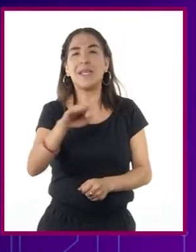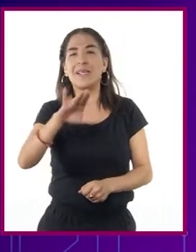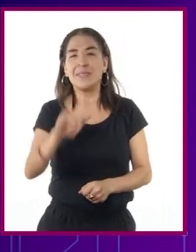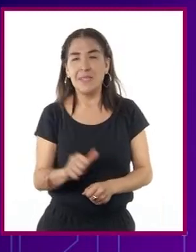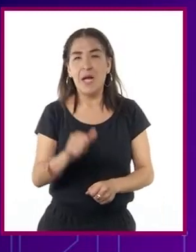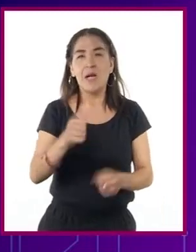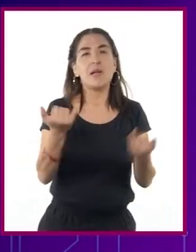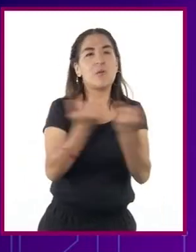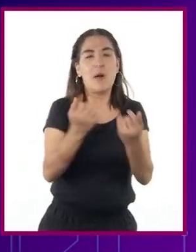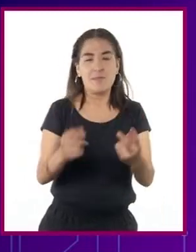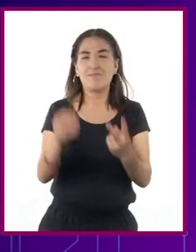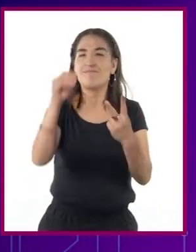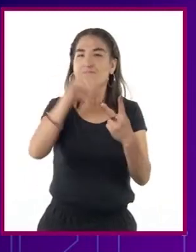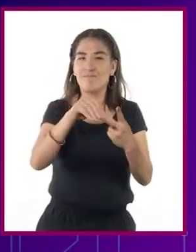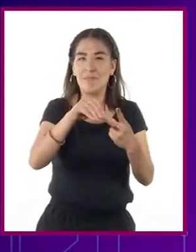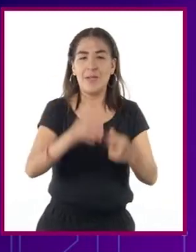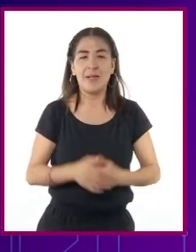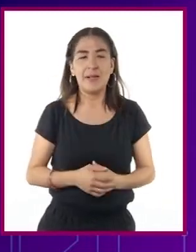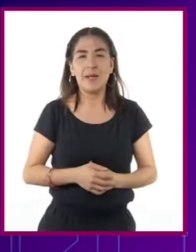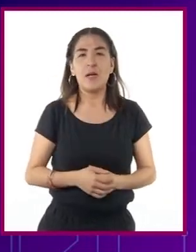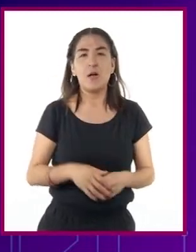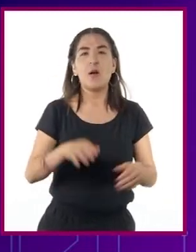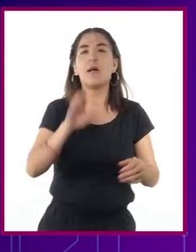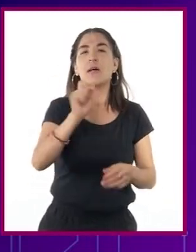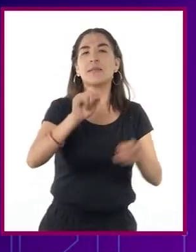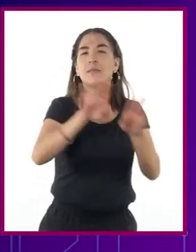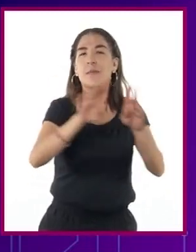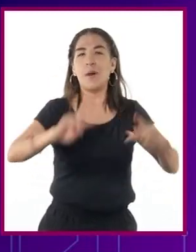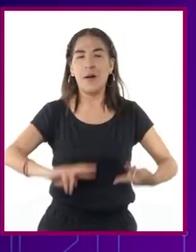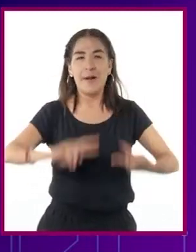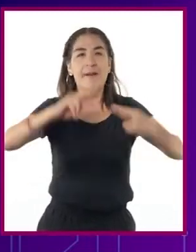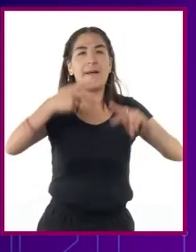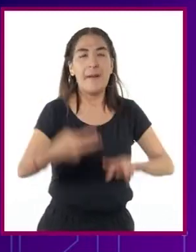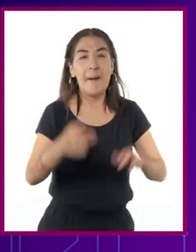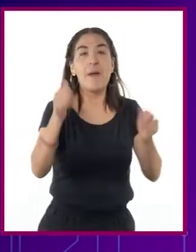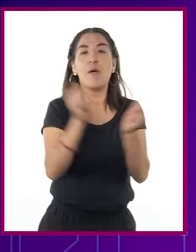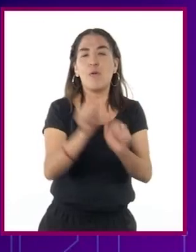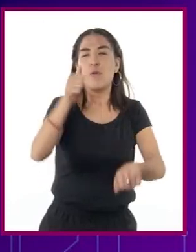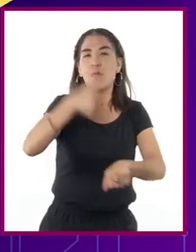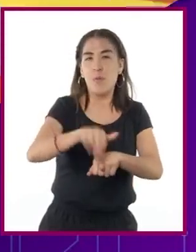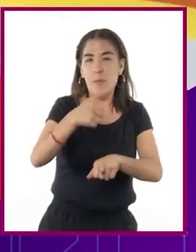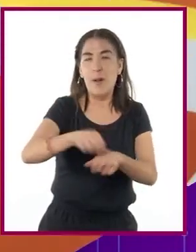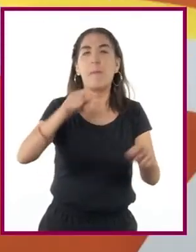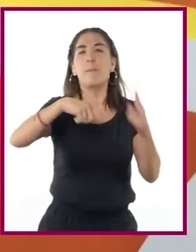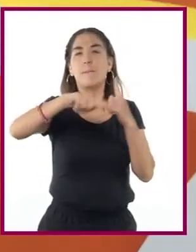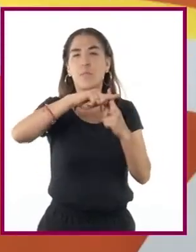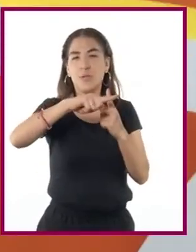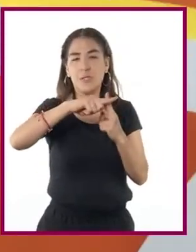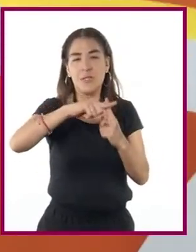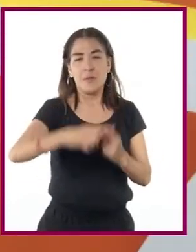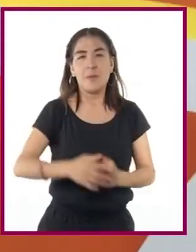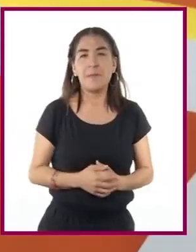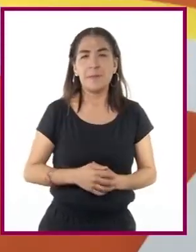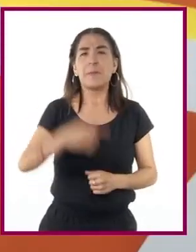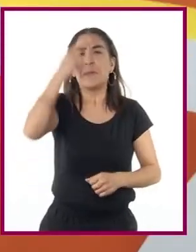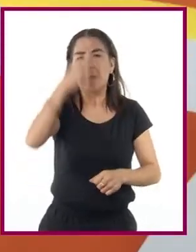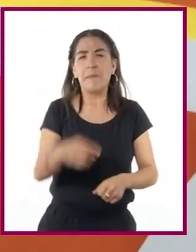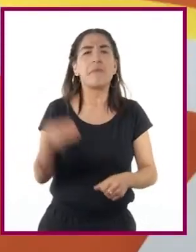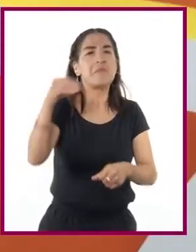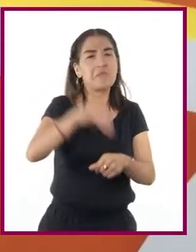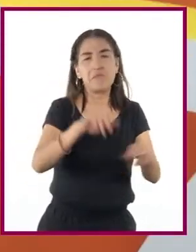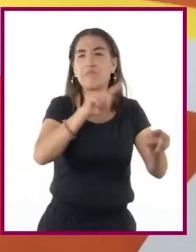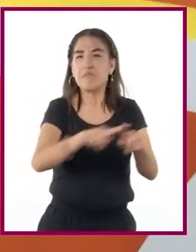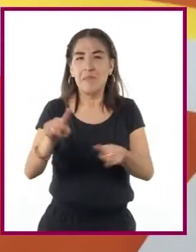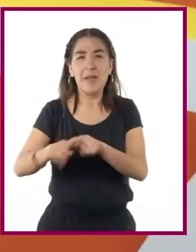exponente simétrico, es decir, el recíproco de la potencia pero con exponente positivo. Esto aplica para cualquier